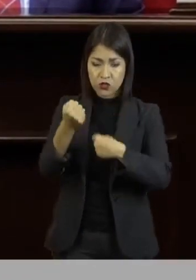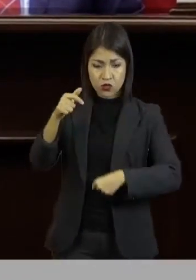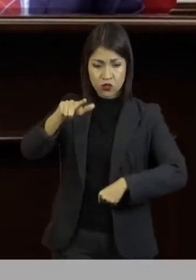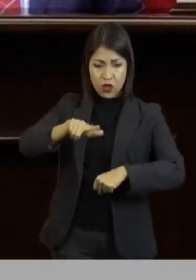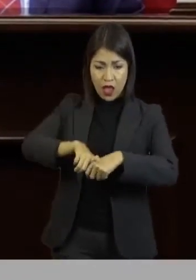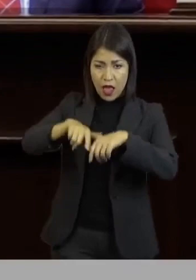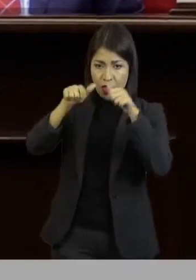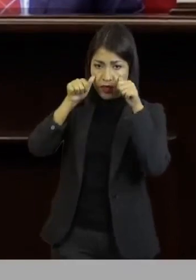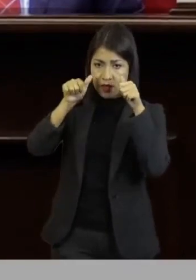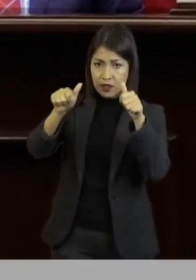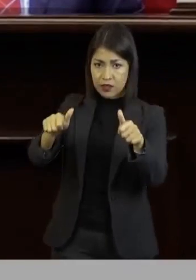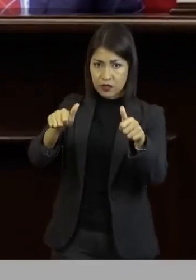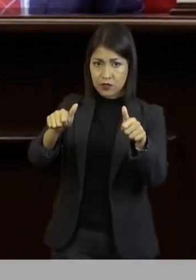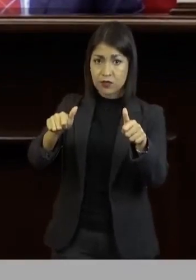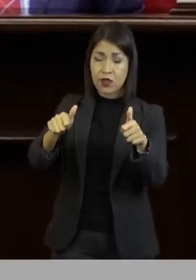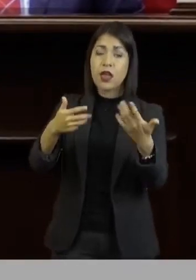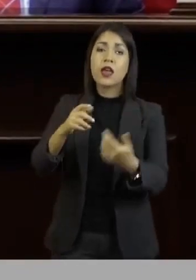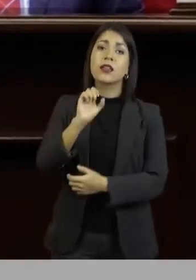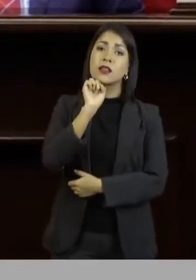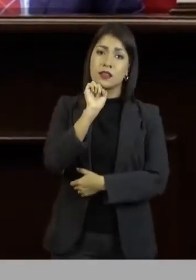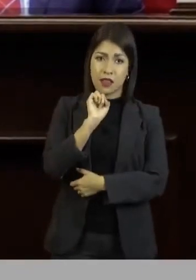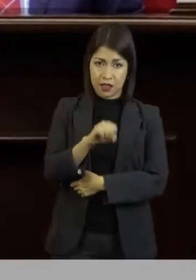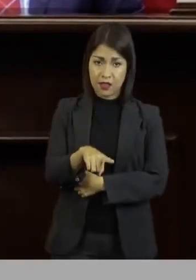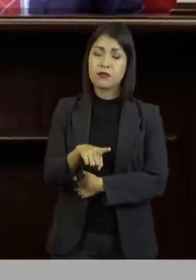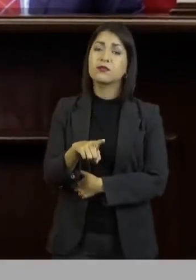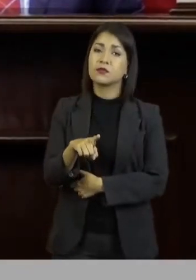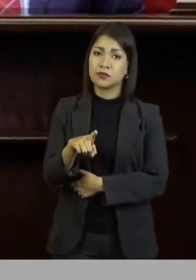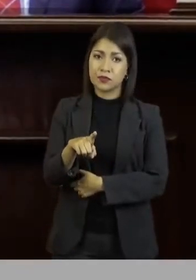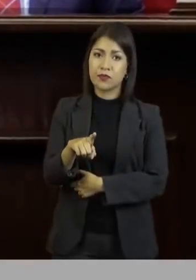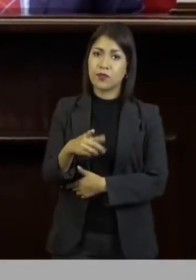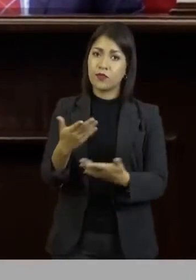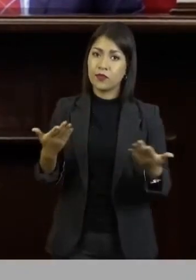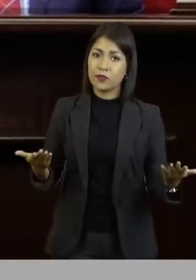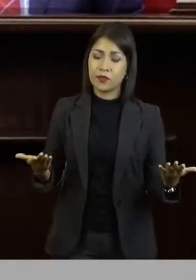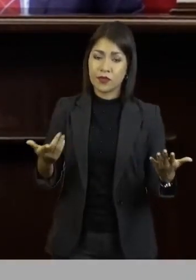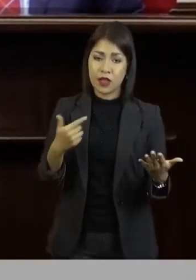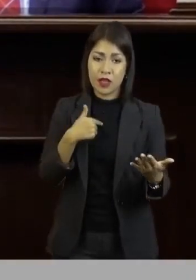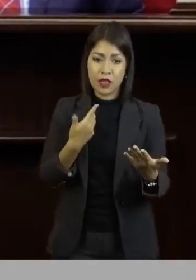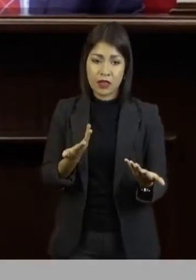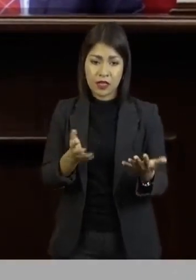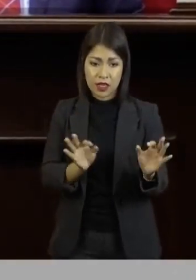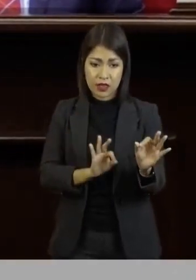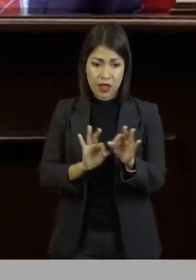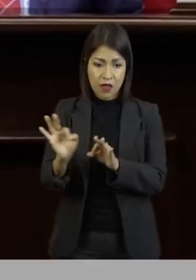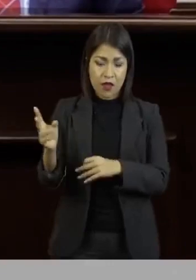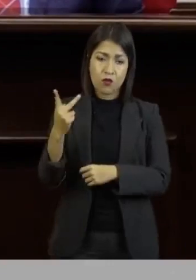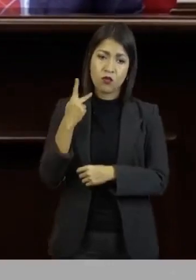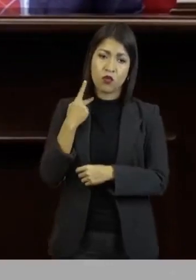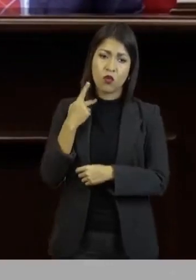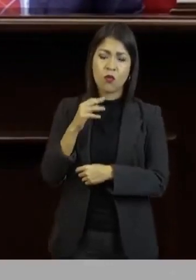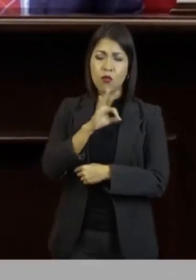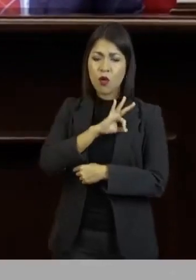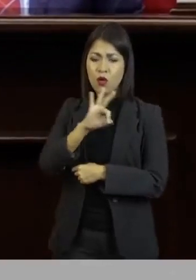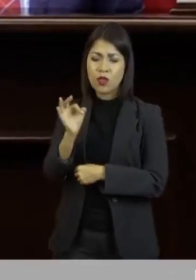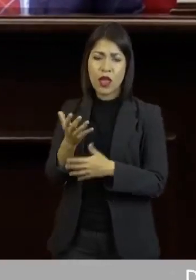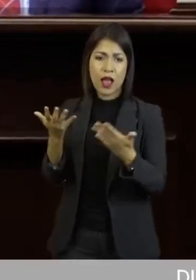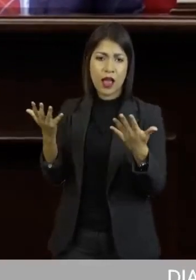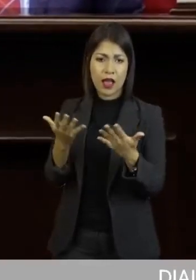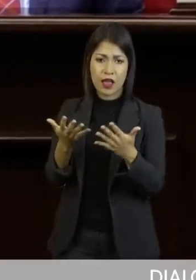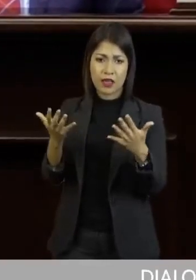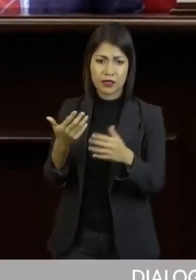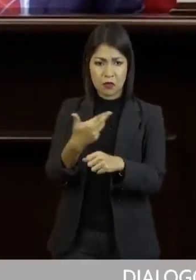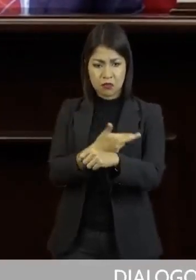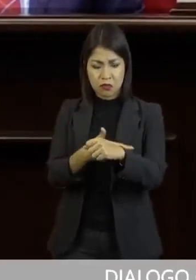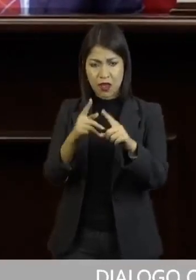de manifiesto, sino también oficio político para hacer las cosas de